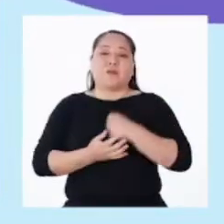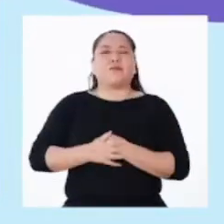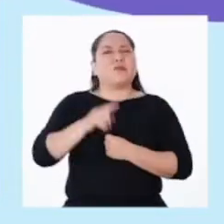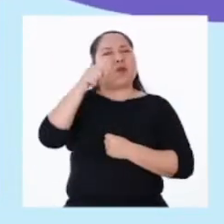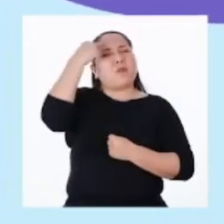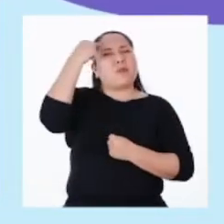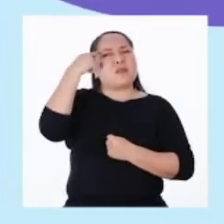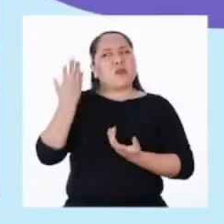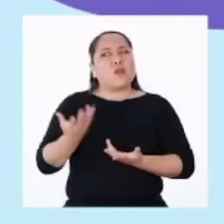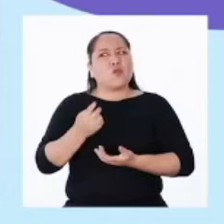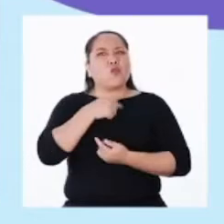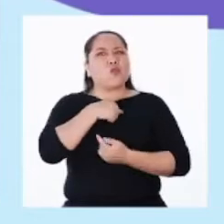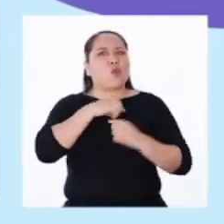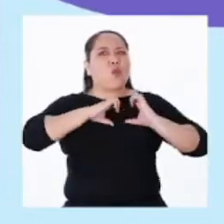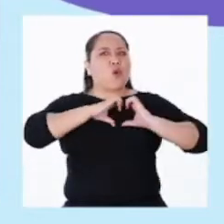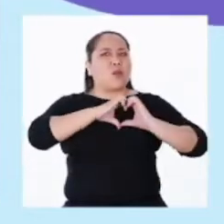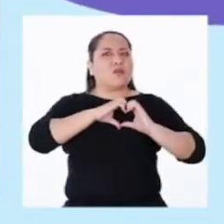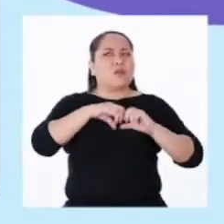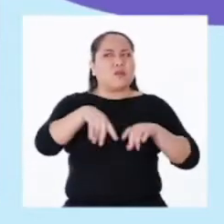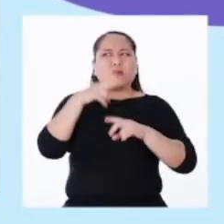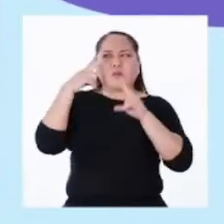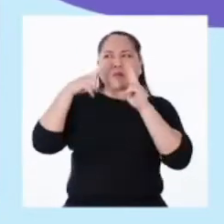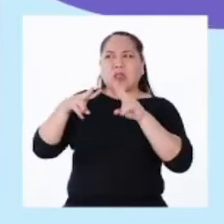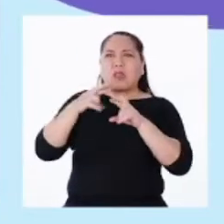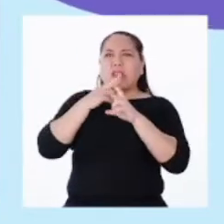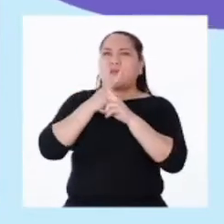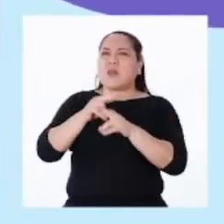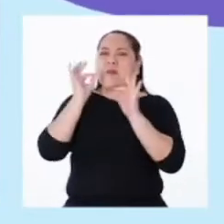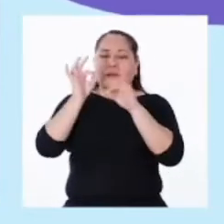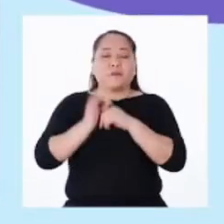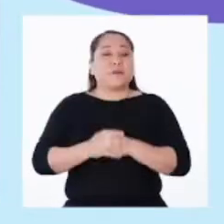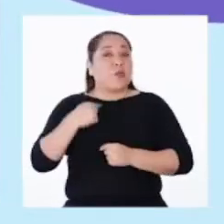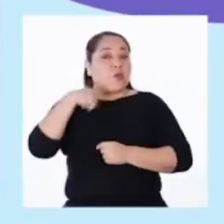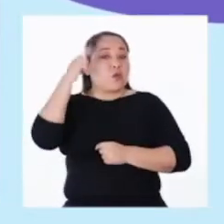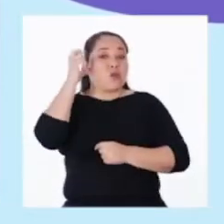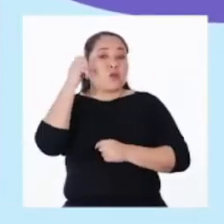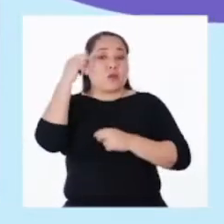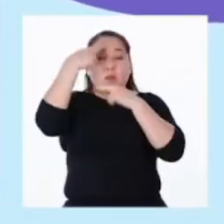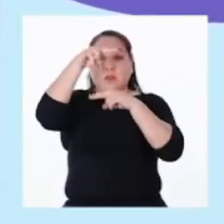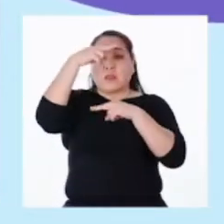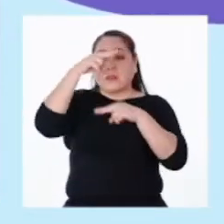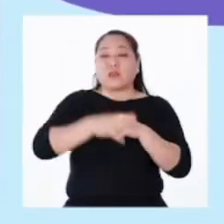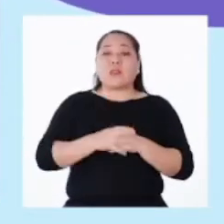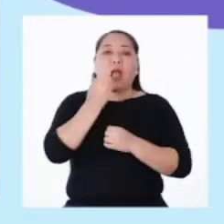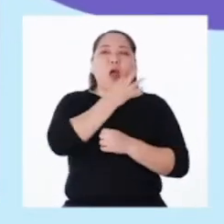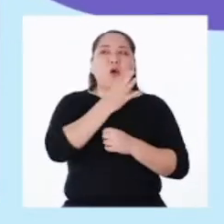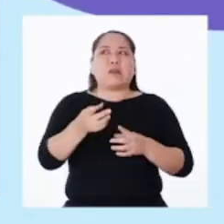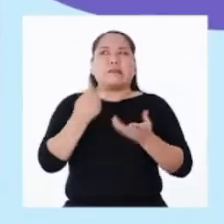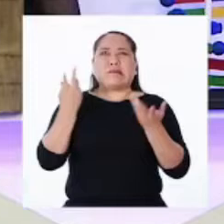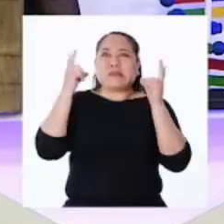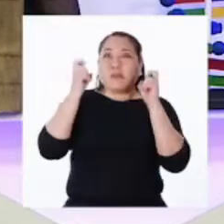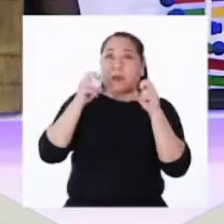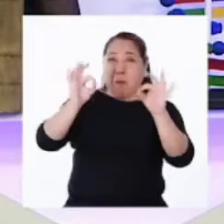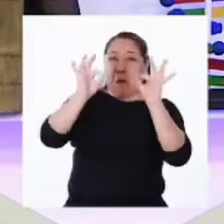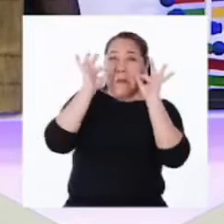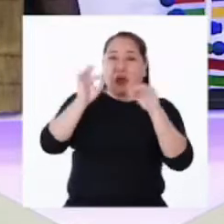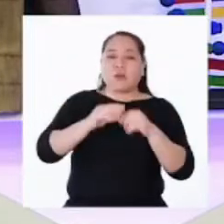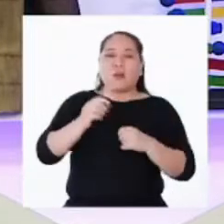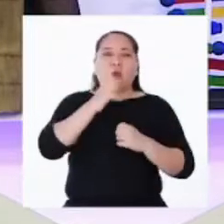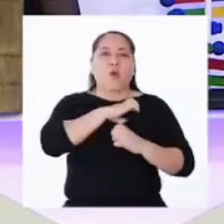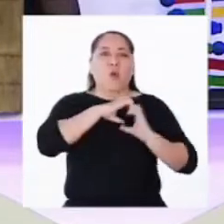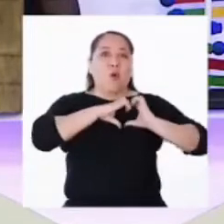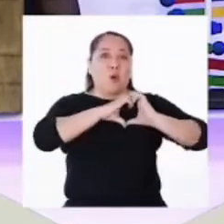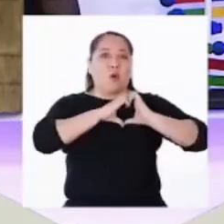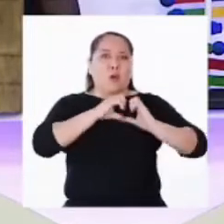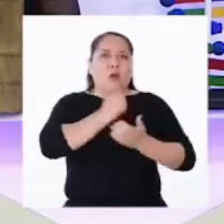situación de peligro, el corazón experimenta una aceleración, que puede llevar a un desenlace peligroso o fatal en su salud. Ahora que hemos